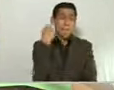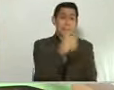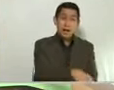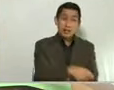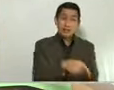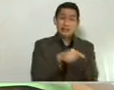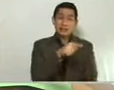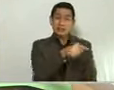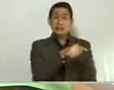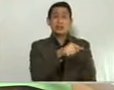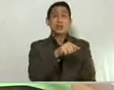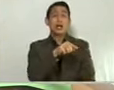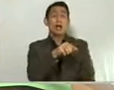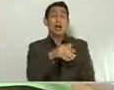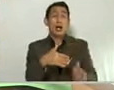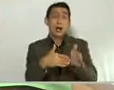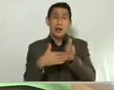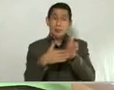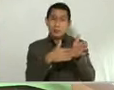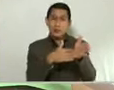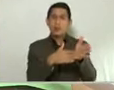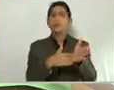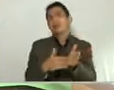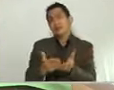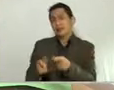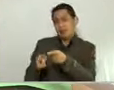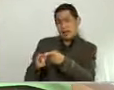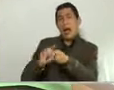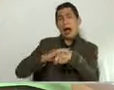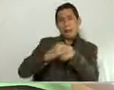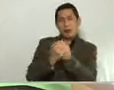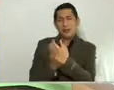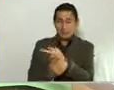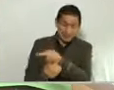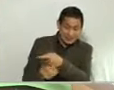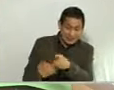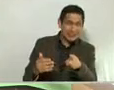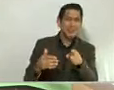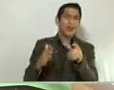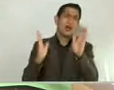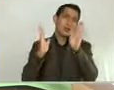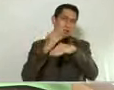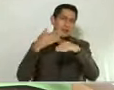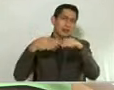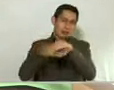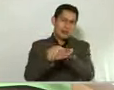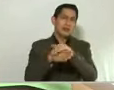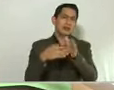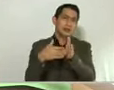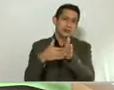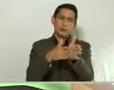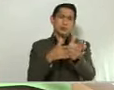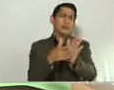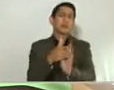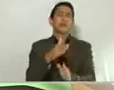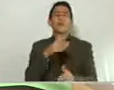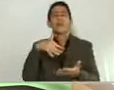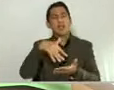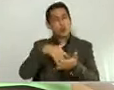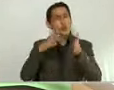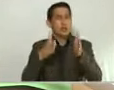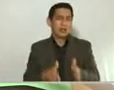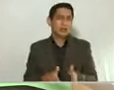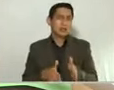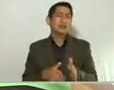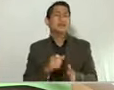cuesta 1.800.000 cantidad de vehículos. Ahorita sí. Ahorita tenemos 300 circulando. Y